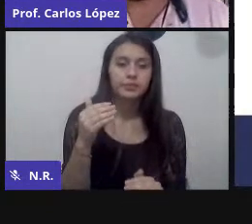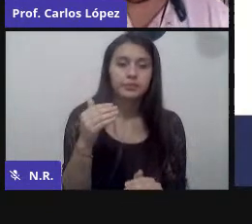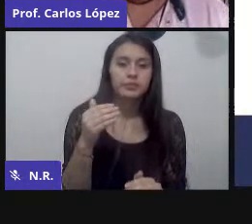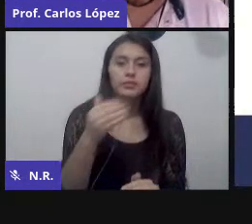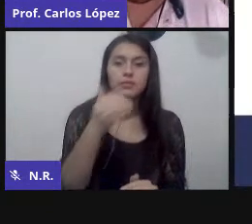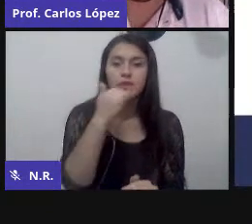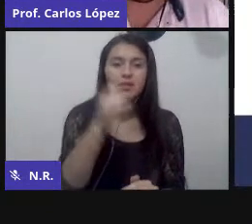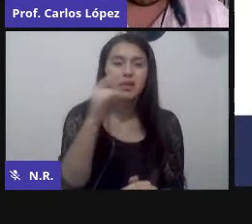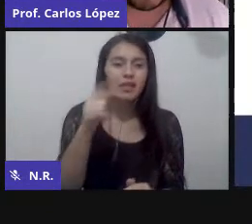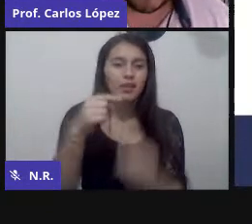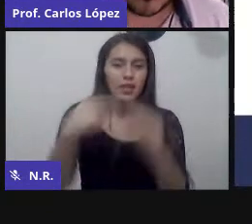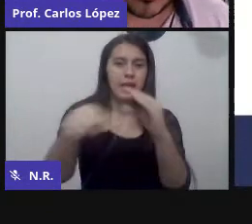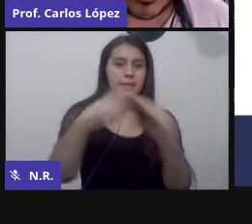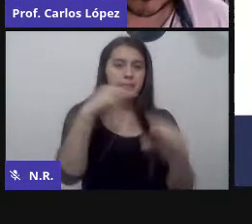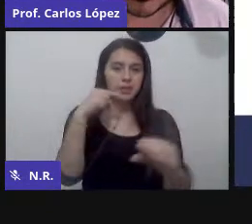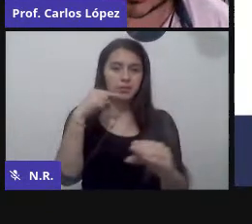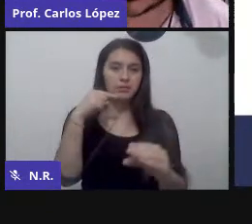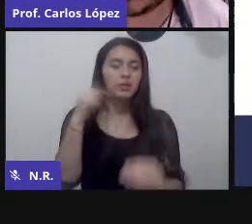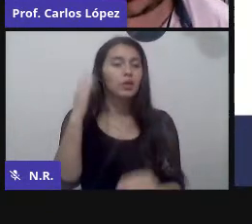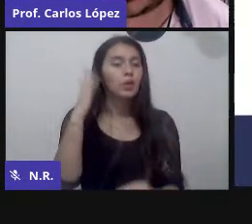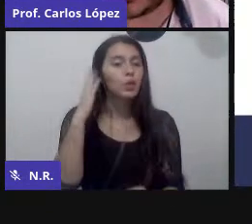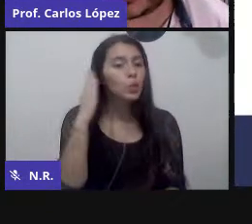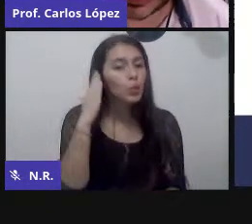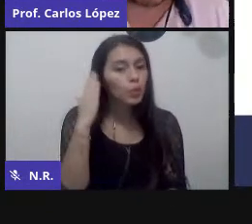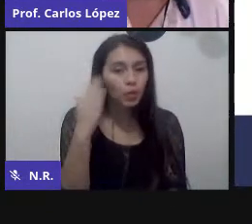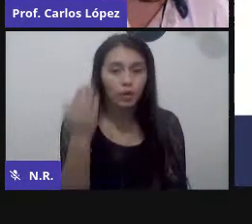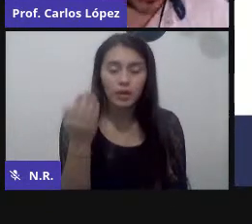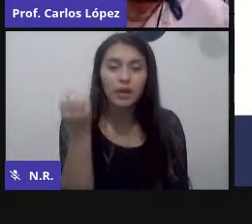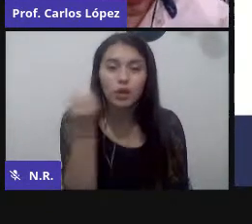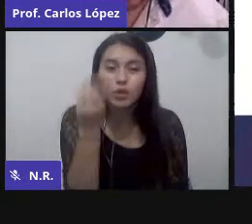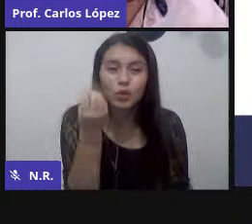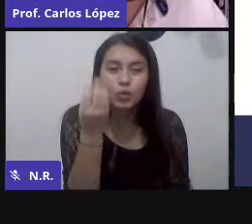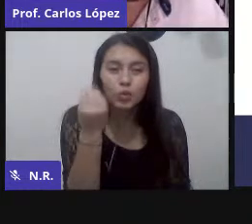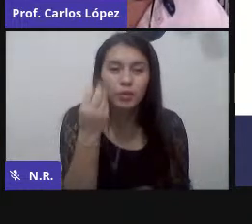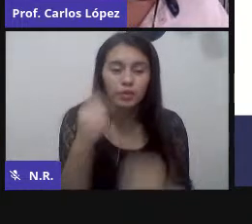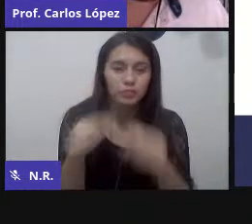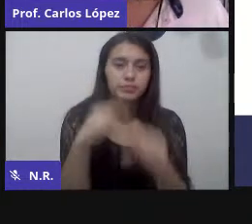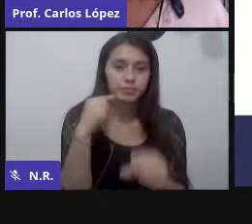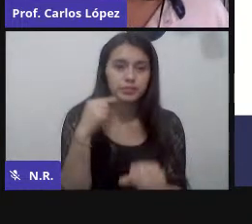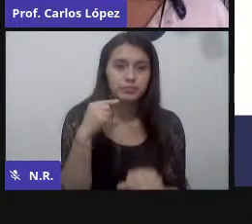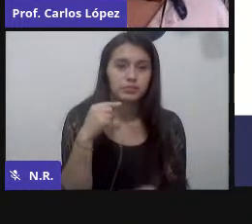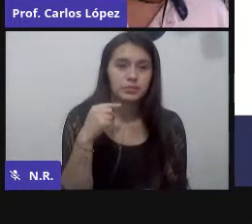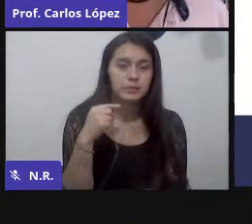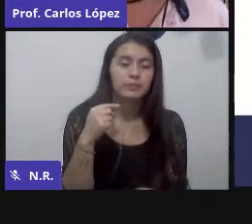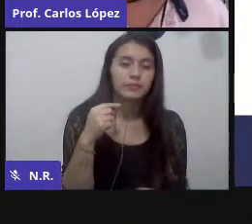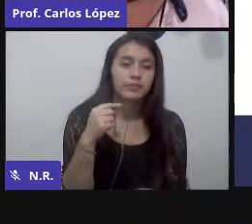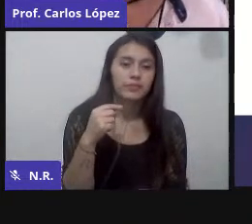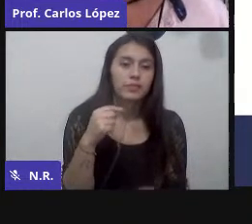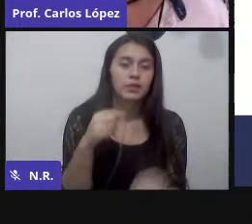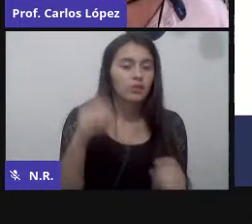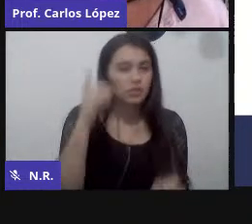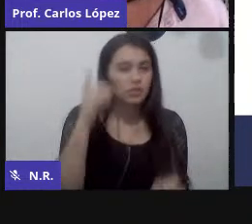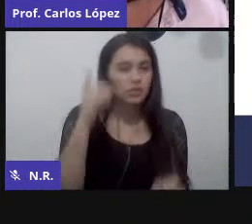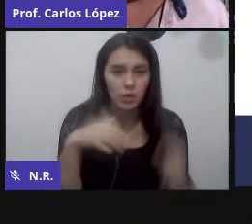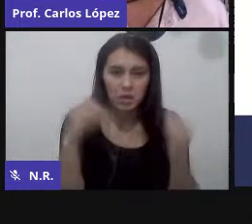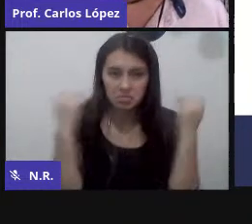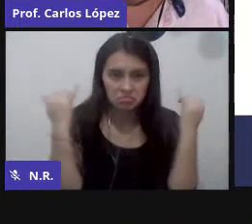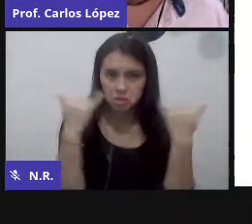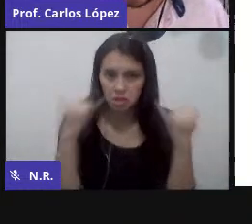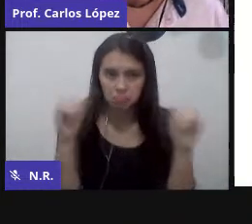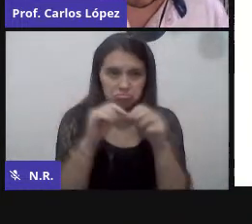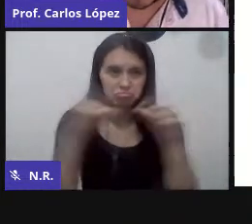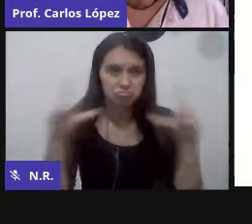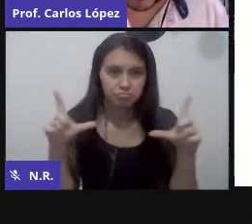código. Lo vamos a ver en vivo. Entonces, en este momento ya creé la cuenta, ¿sí? Asumamos que ya creamos la cuenta, le decimos